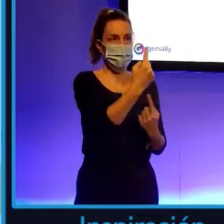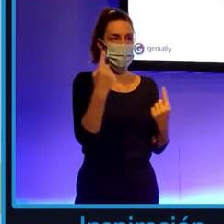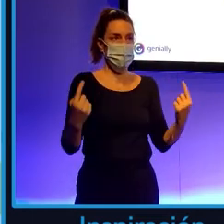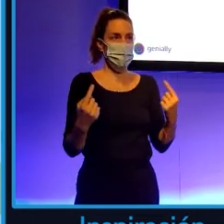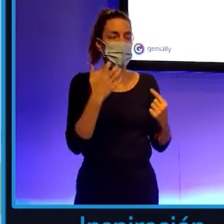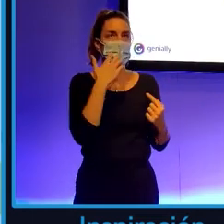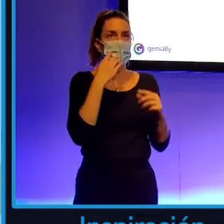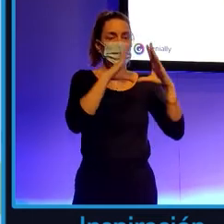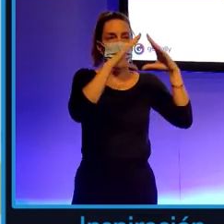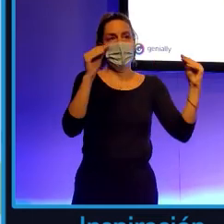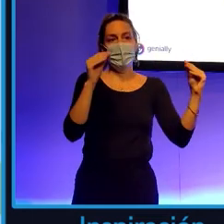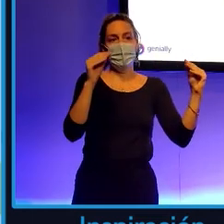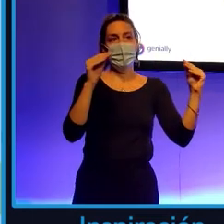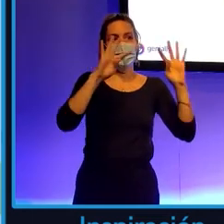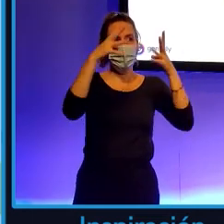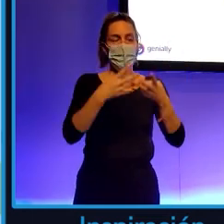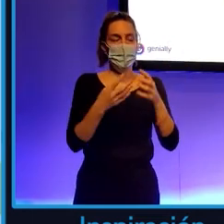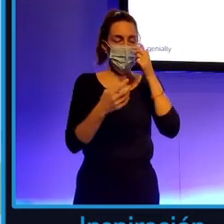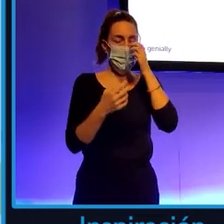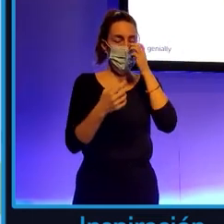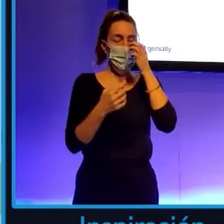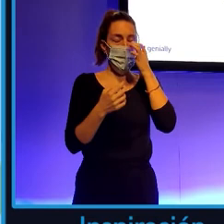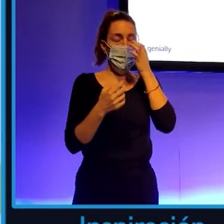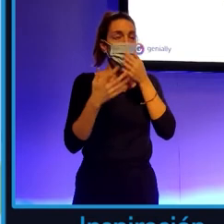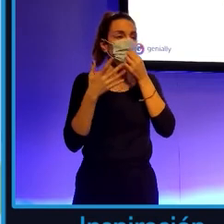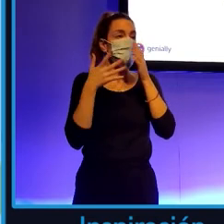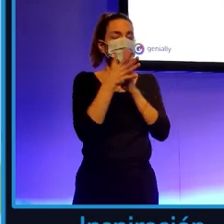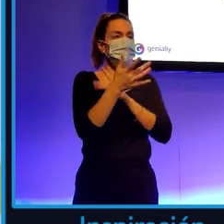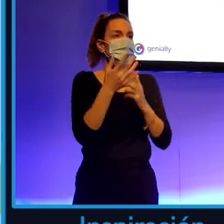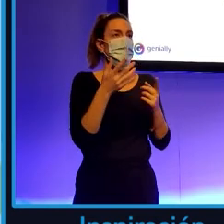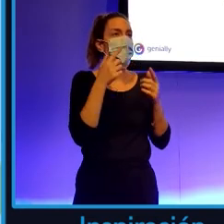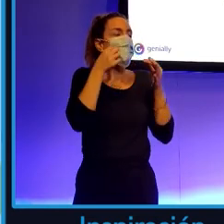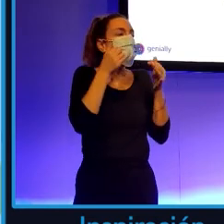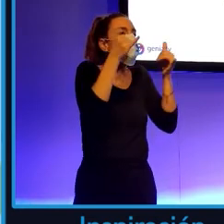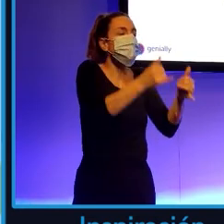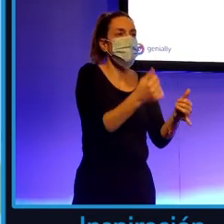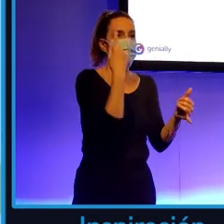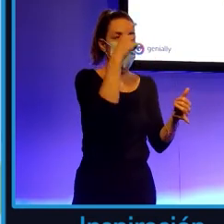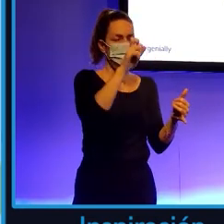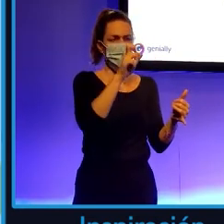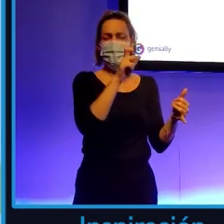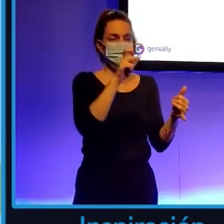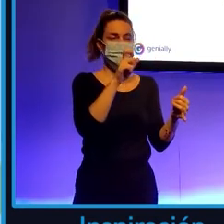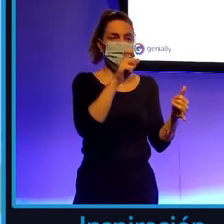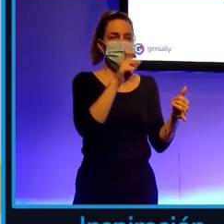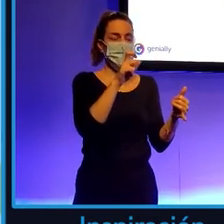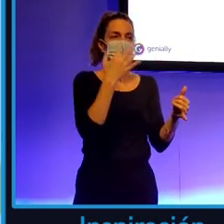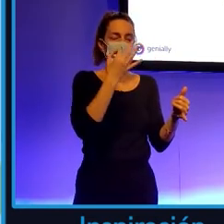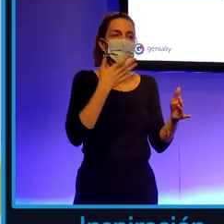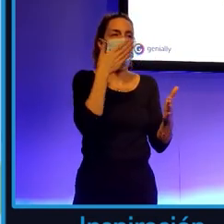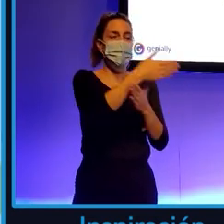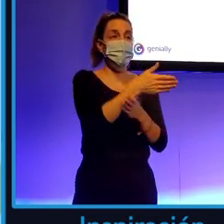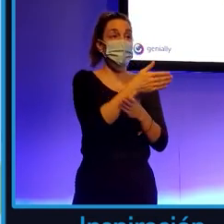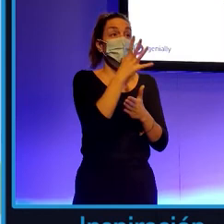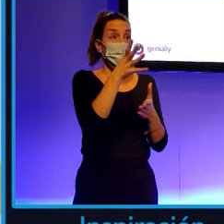si es una universidad online no deberías estar presencialmente en un sitio y no es verdad o sea ellos consideran fundamental el